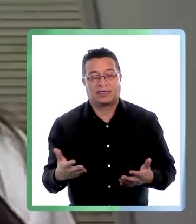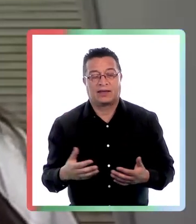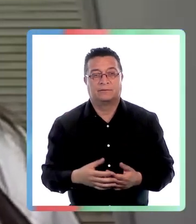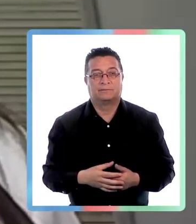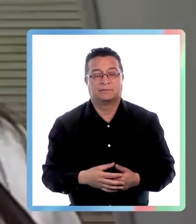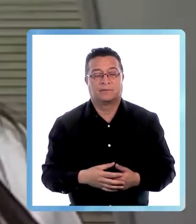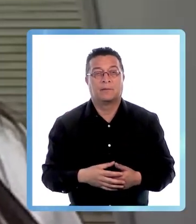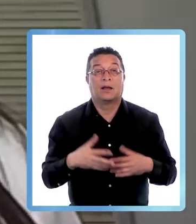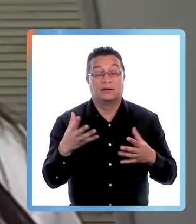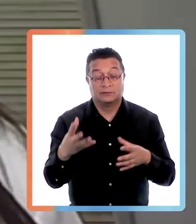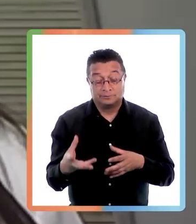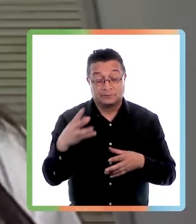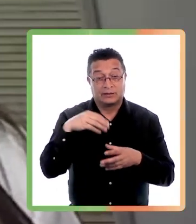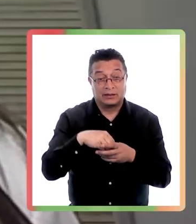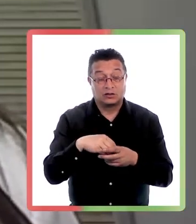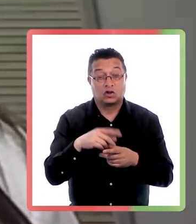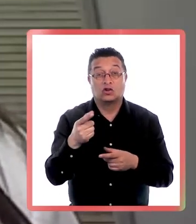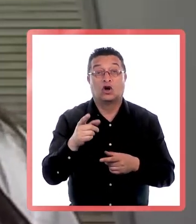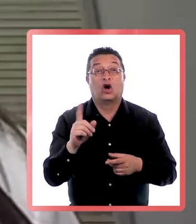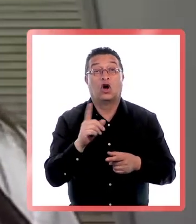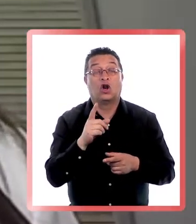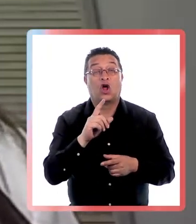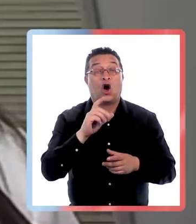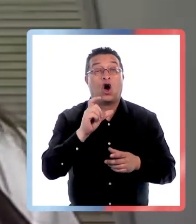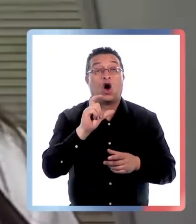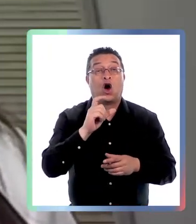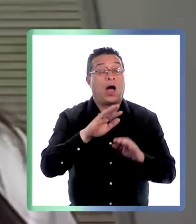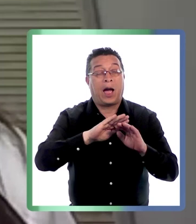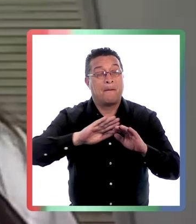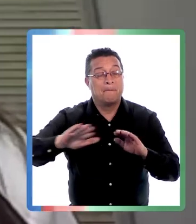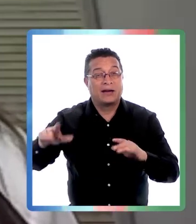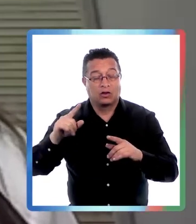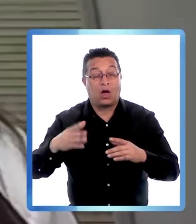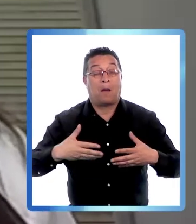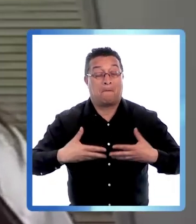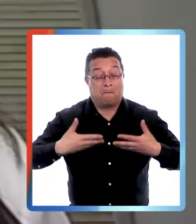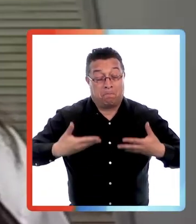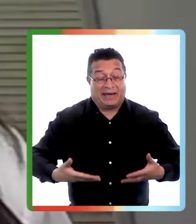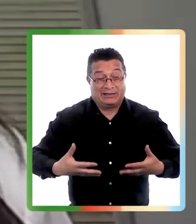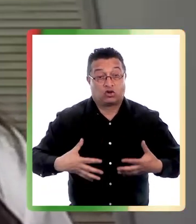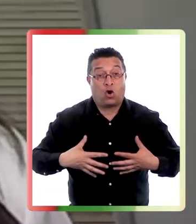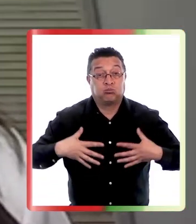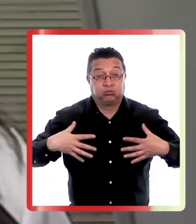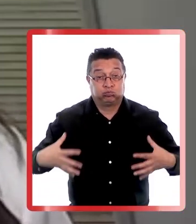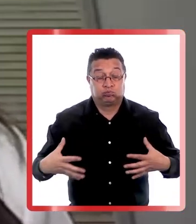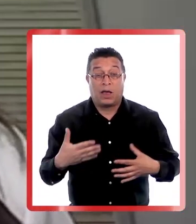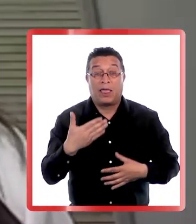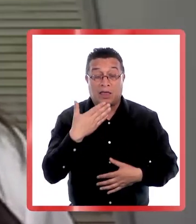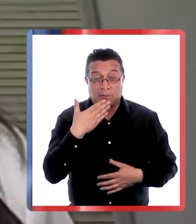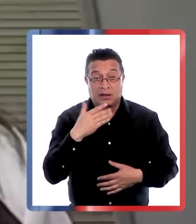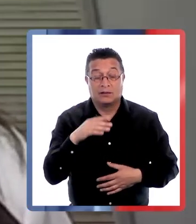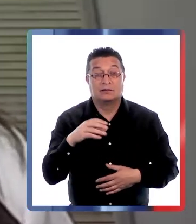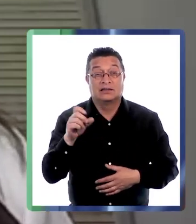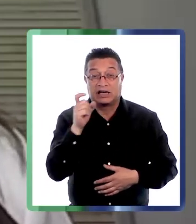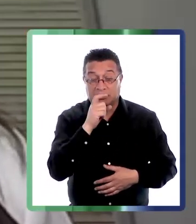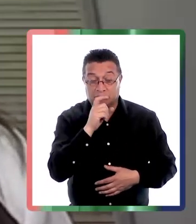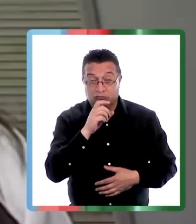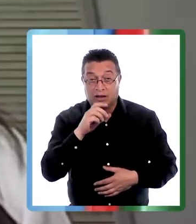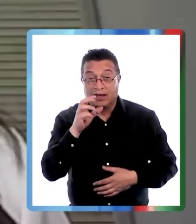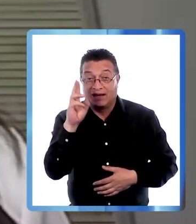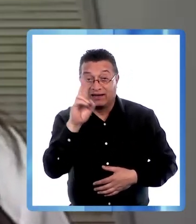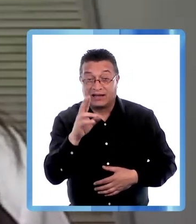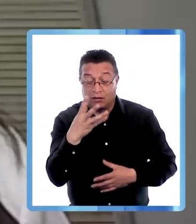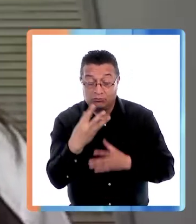significativos. Dentro de los factores no ginecológicos, el sobrepeso, principalmente después de la menopausia, es un factor